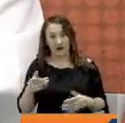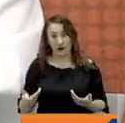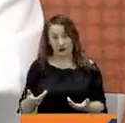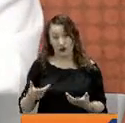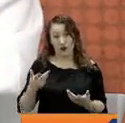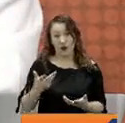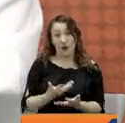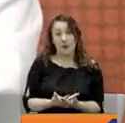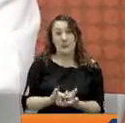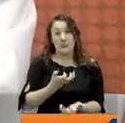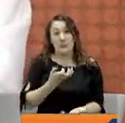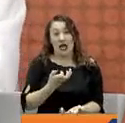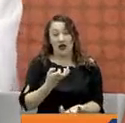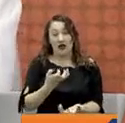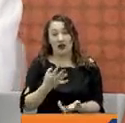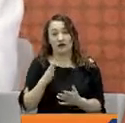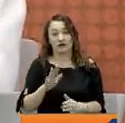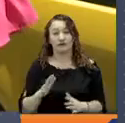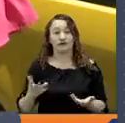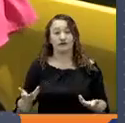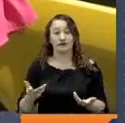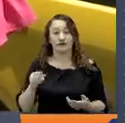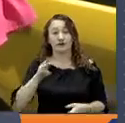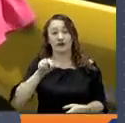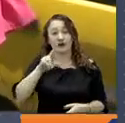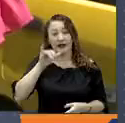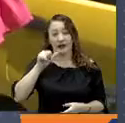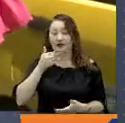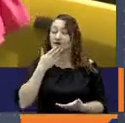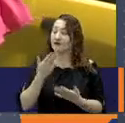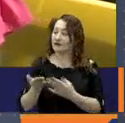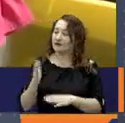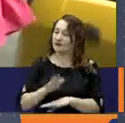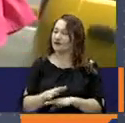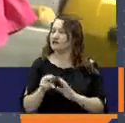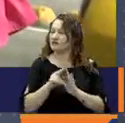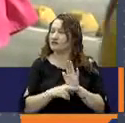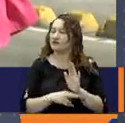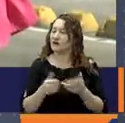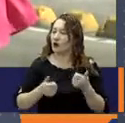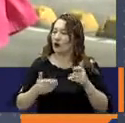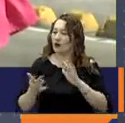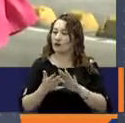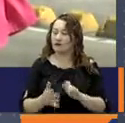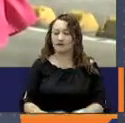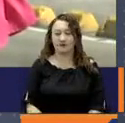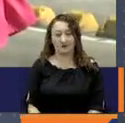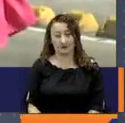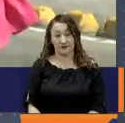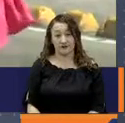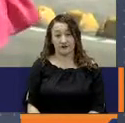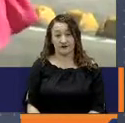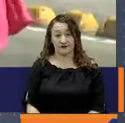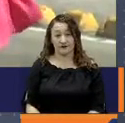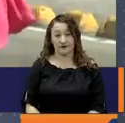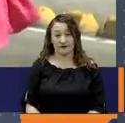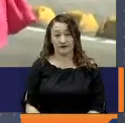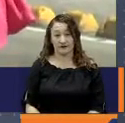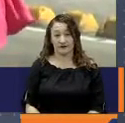de sus animales se están secando. María José Martínez, buenas tardes. ¿Qué medidas se están tomando al respecto?